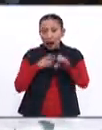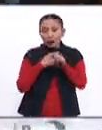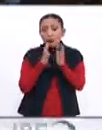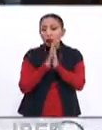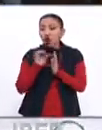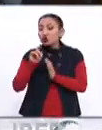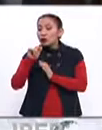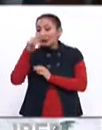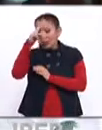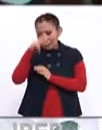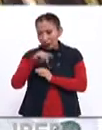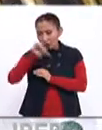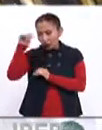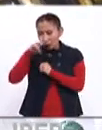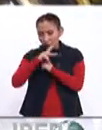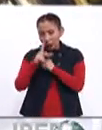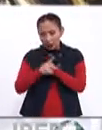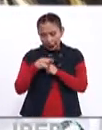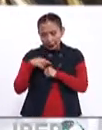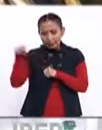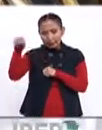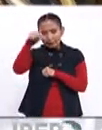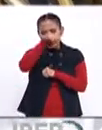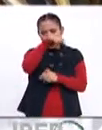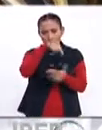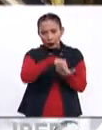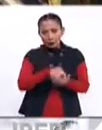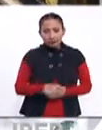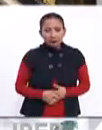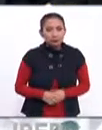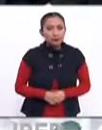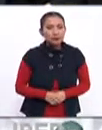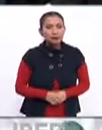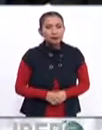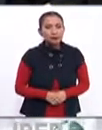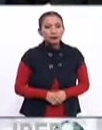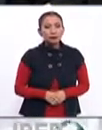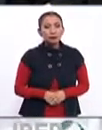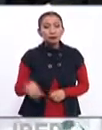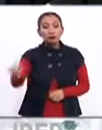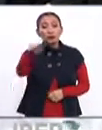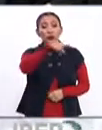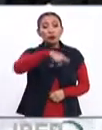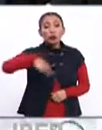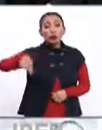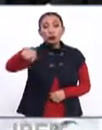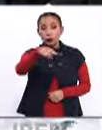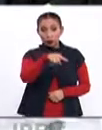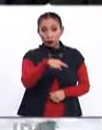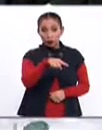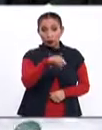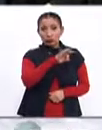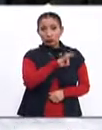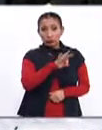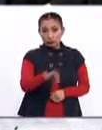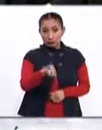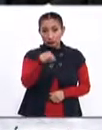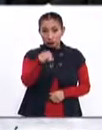embajadores y cónsules mexicanos acreditados en distintas partes del mundo. Que ustedes